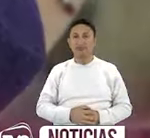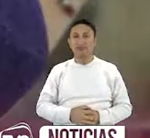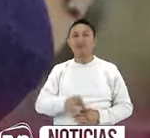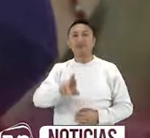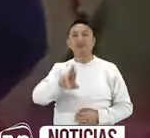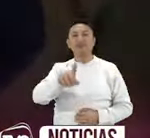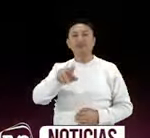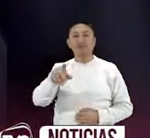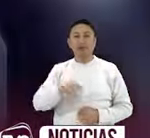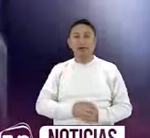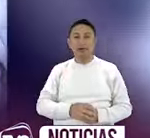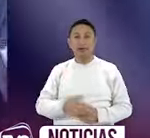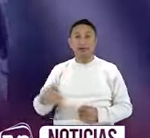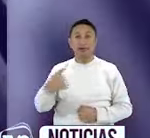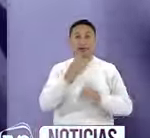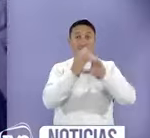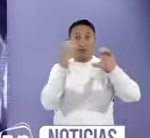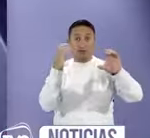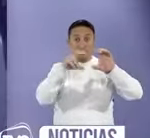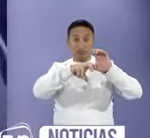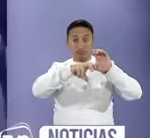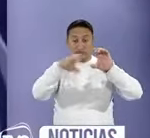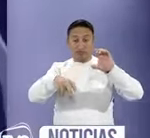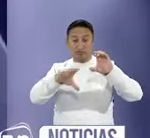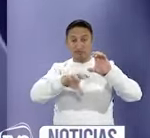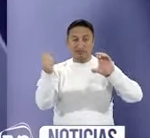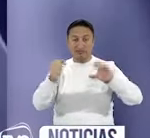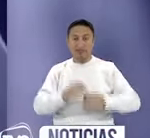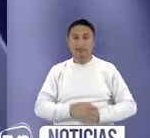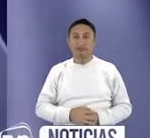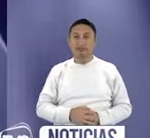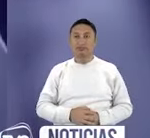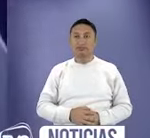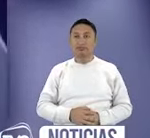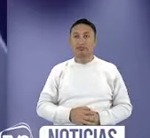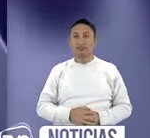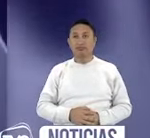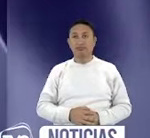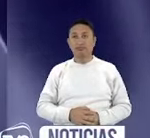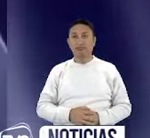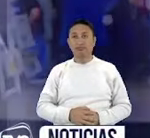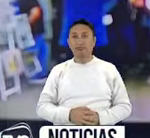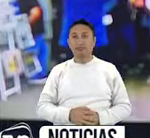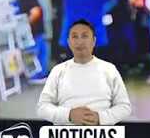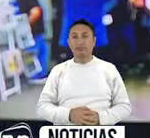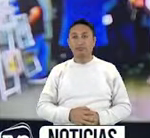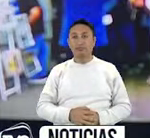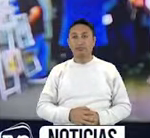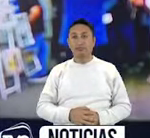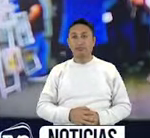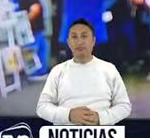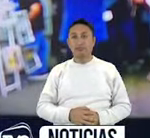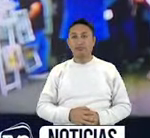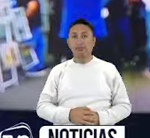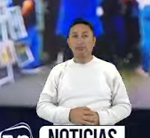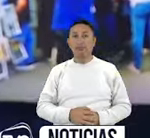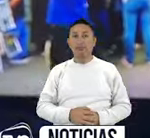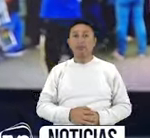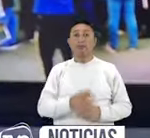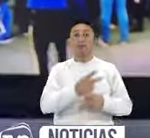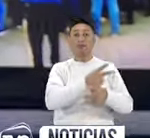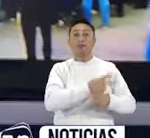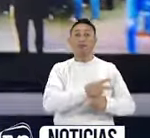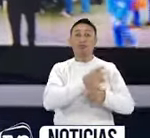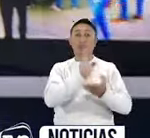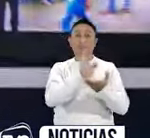andenes. Informó Marilyn Jaramillo. En el Consejo Directivo del IES compareció